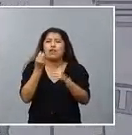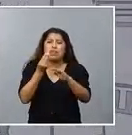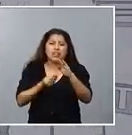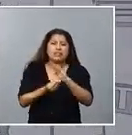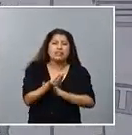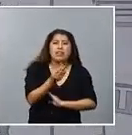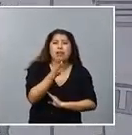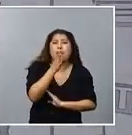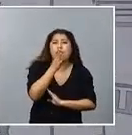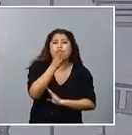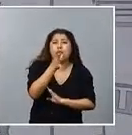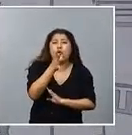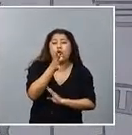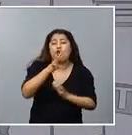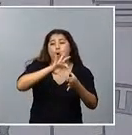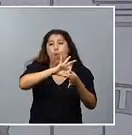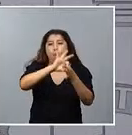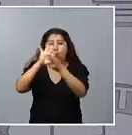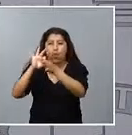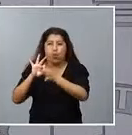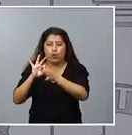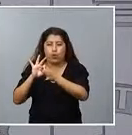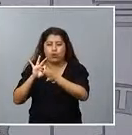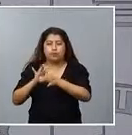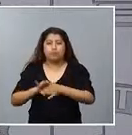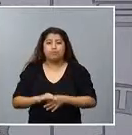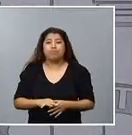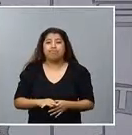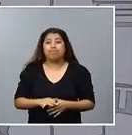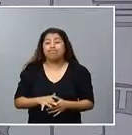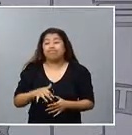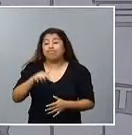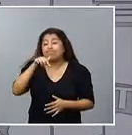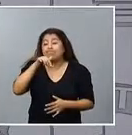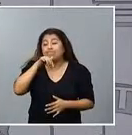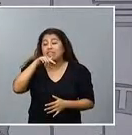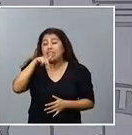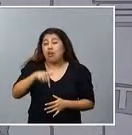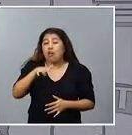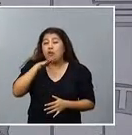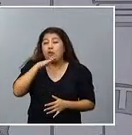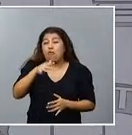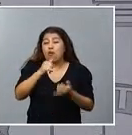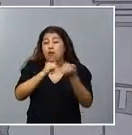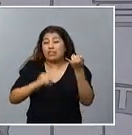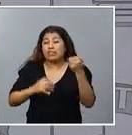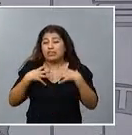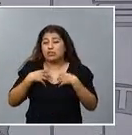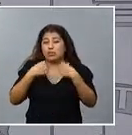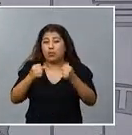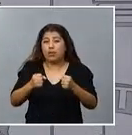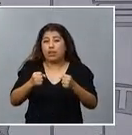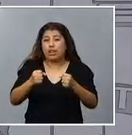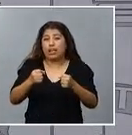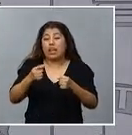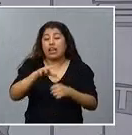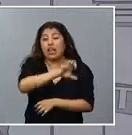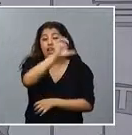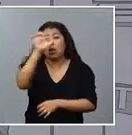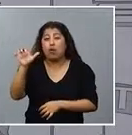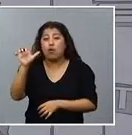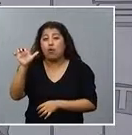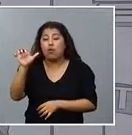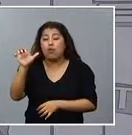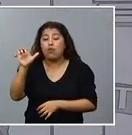la Unión. Y hoy, ante la descomunal crisis humanitaria a la que asistimos, la unidad de Europa es la mejor contribución